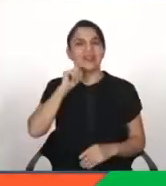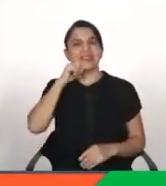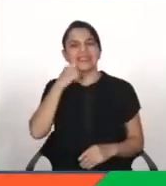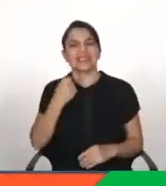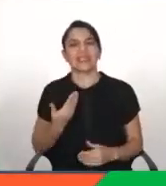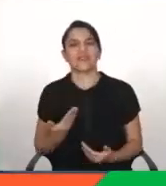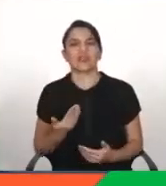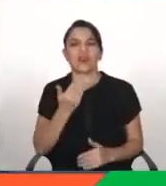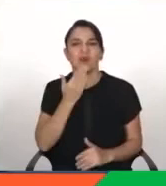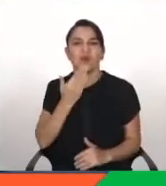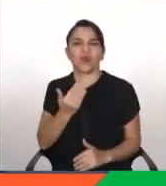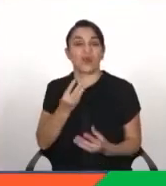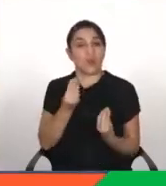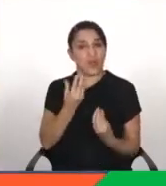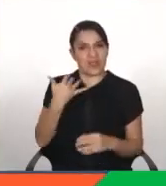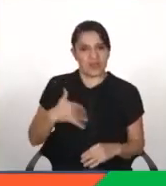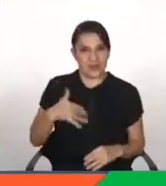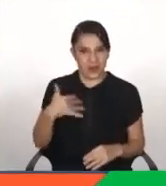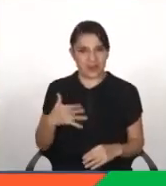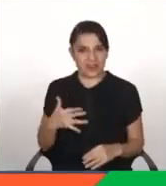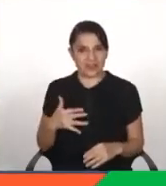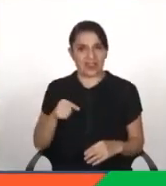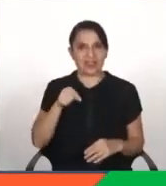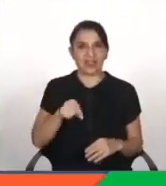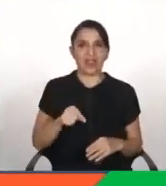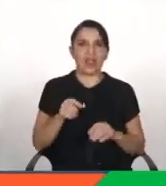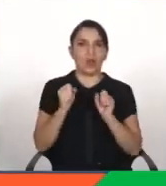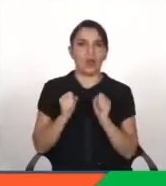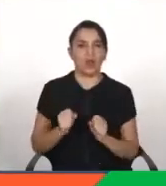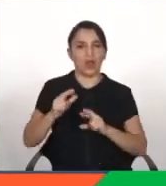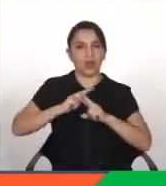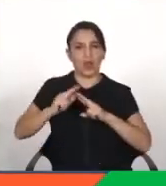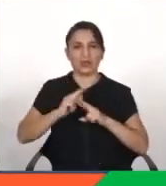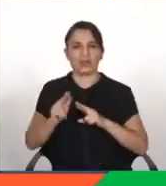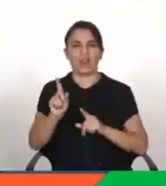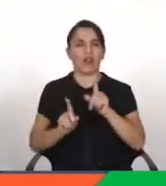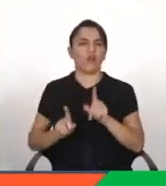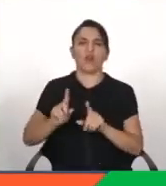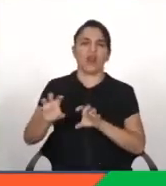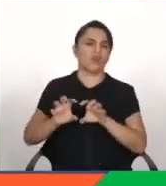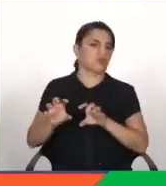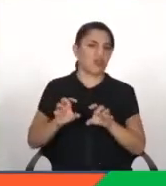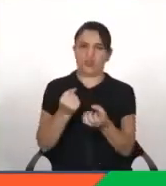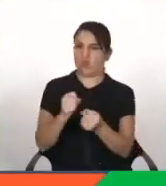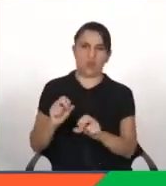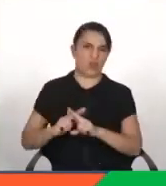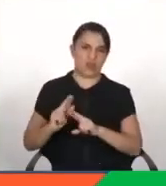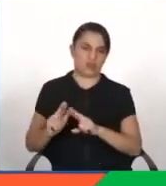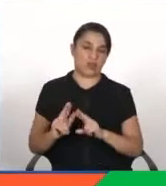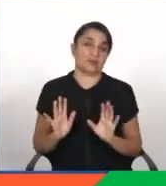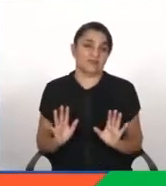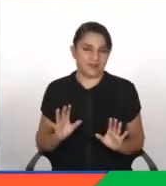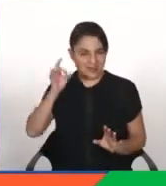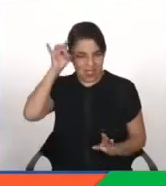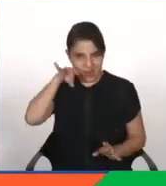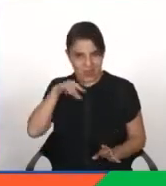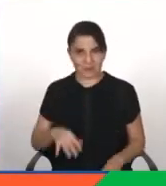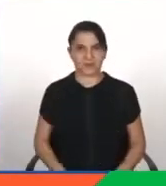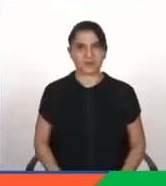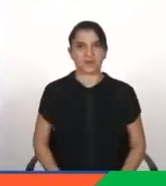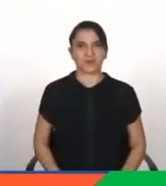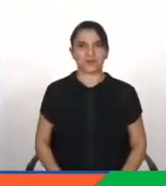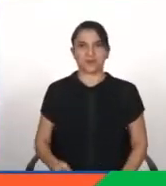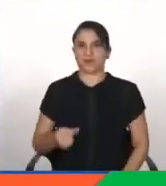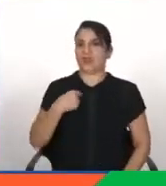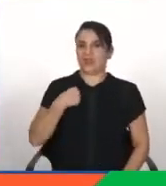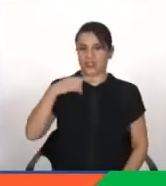un momento en el que es súper importante y en el que hay mucho listillo suelto vendiendo cosas que no funcionan, por ejemplo. No sabré yo cómo funciona